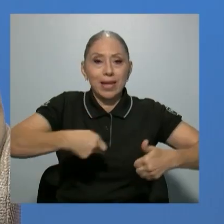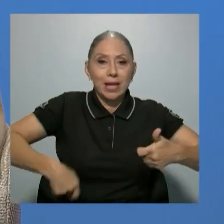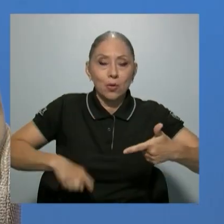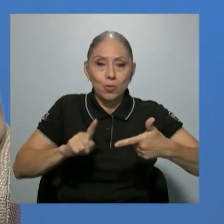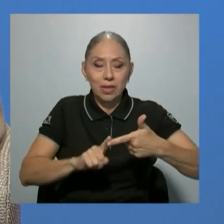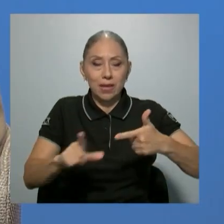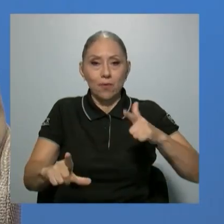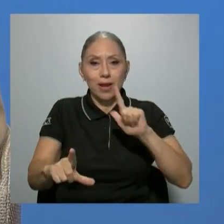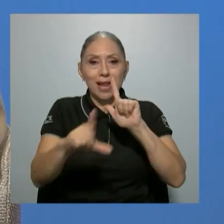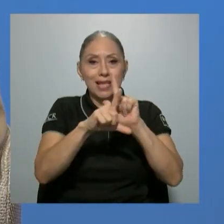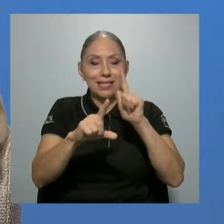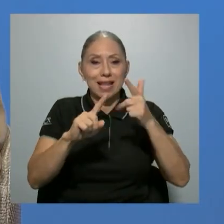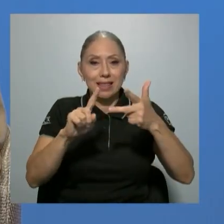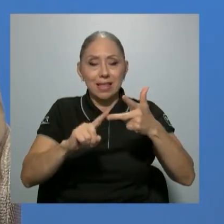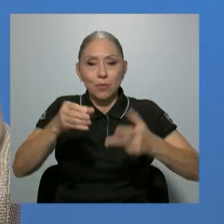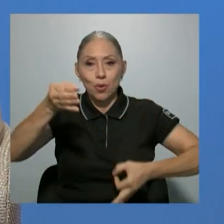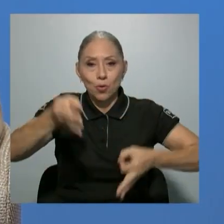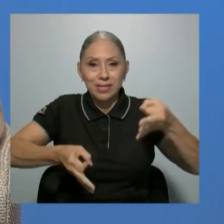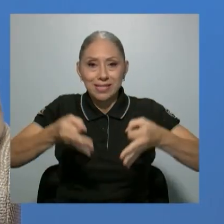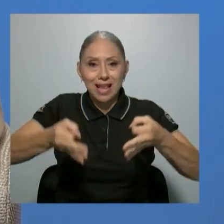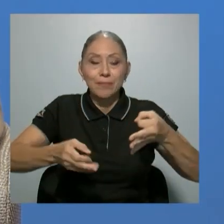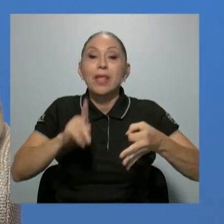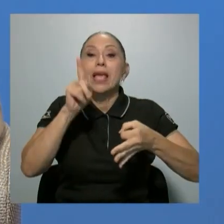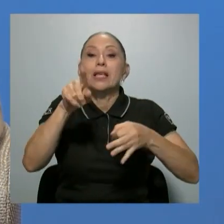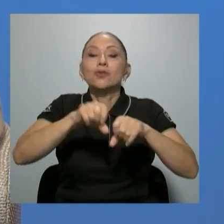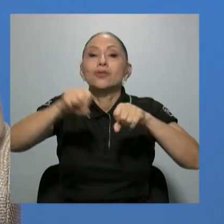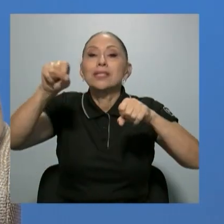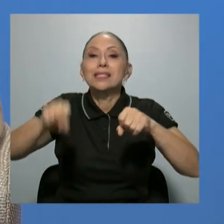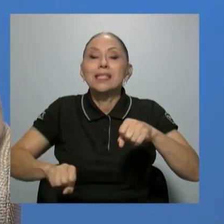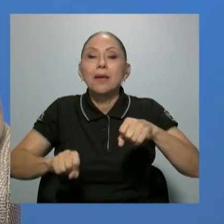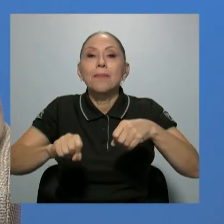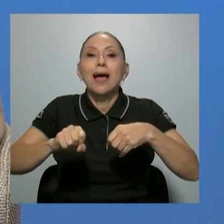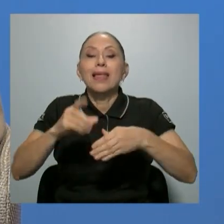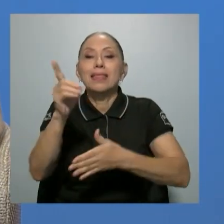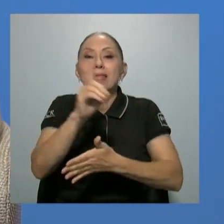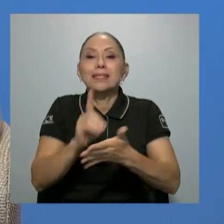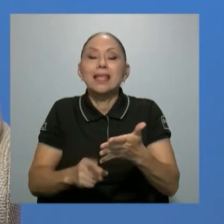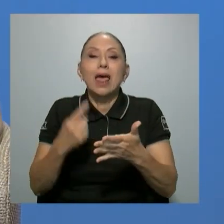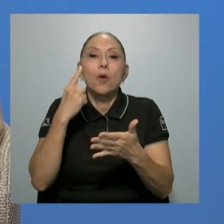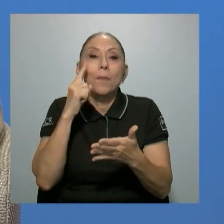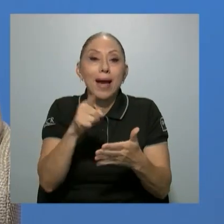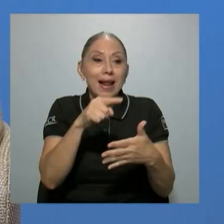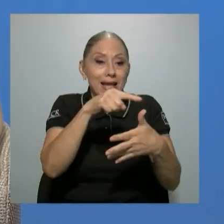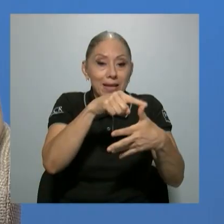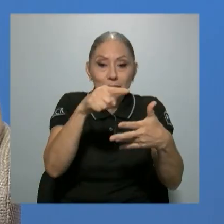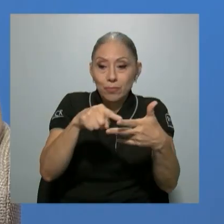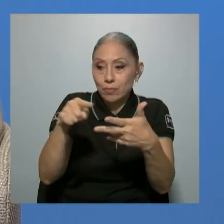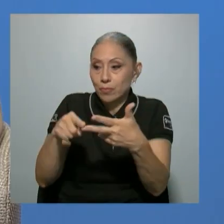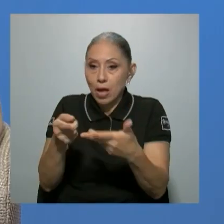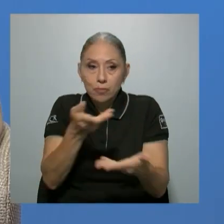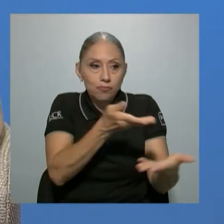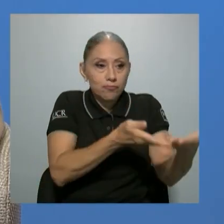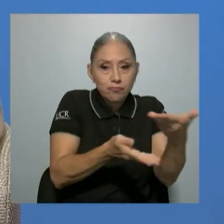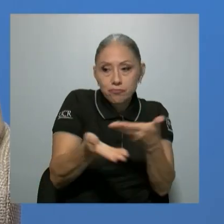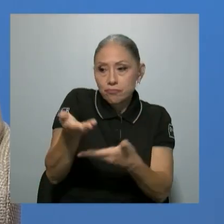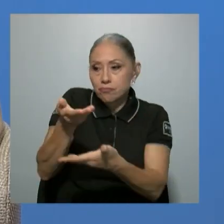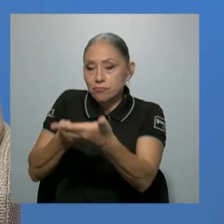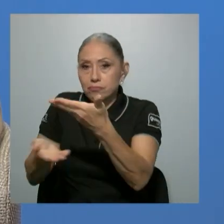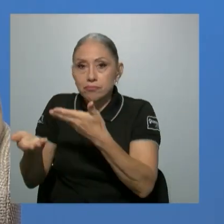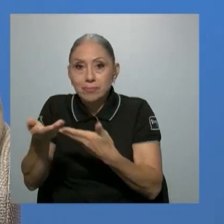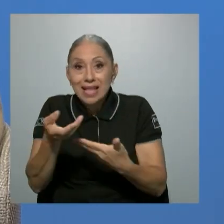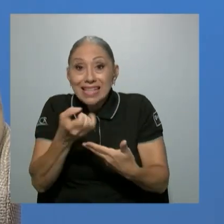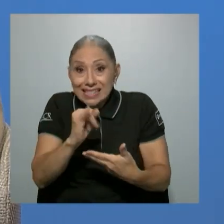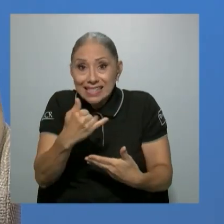Judicial, y es un sistema diseñado para la cooperación entre poderes. Si hay cooperación, si hay diálogo entre los poderes, hay